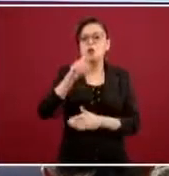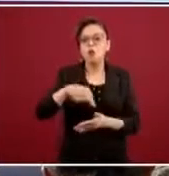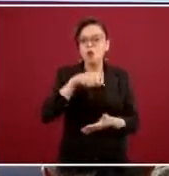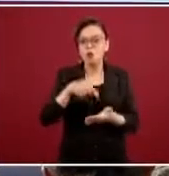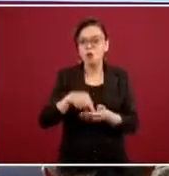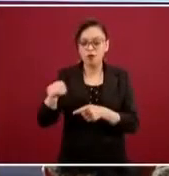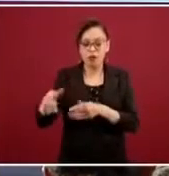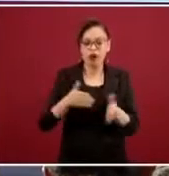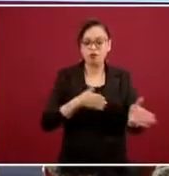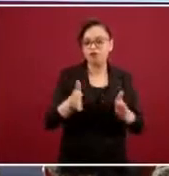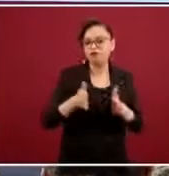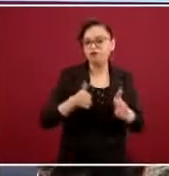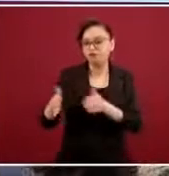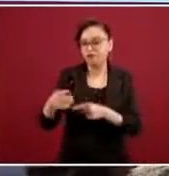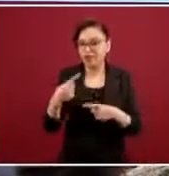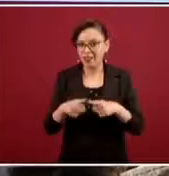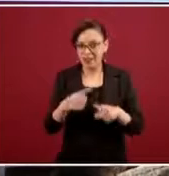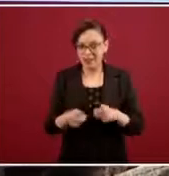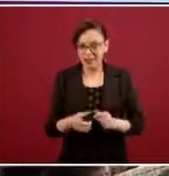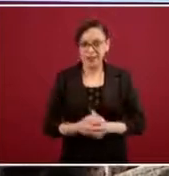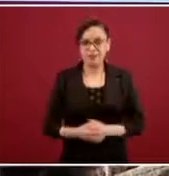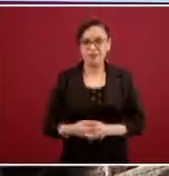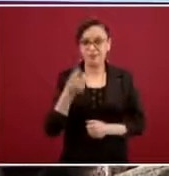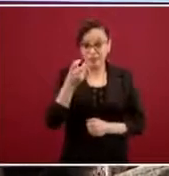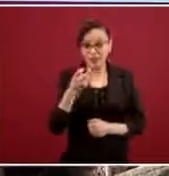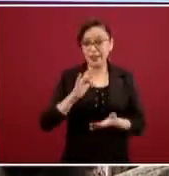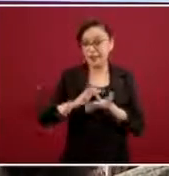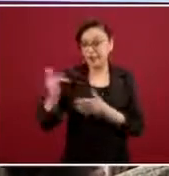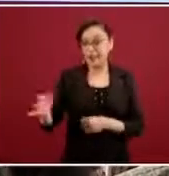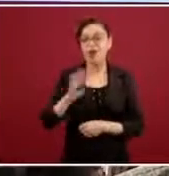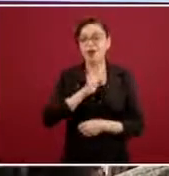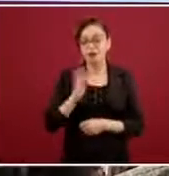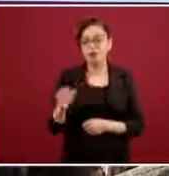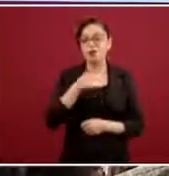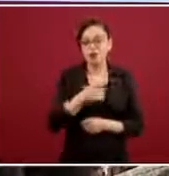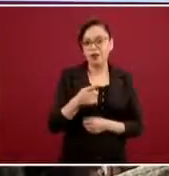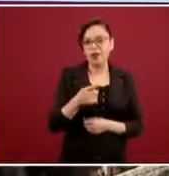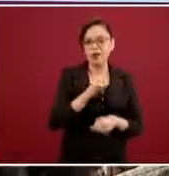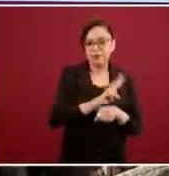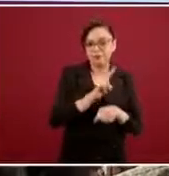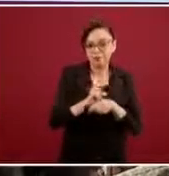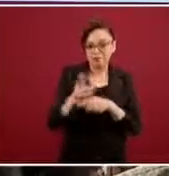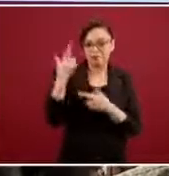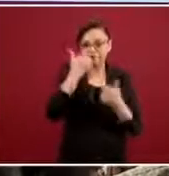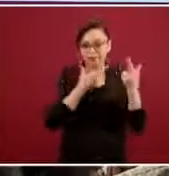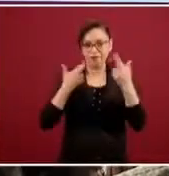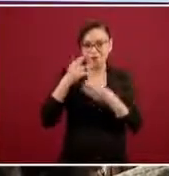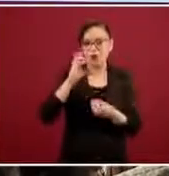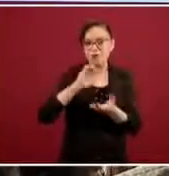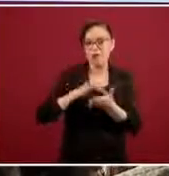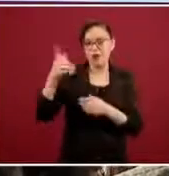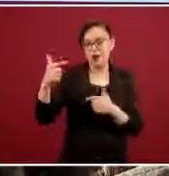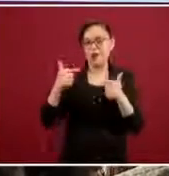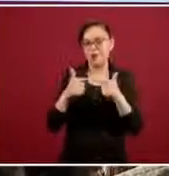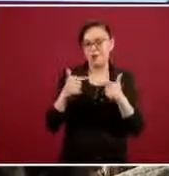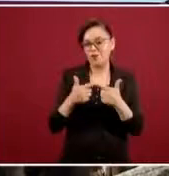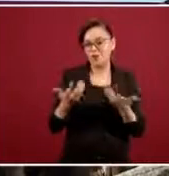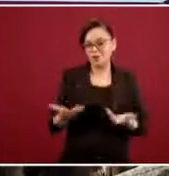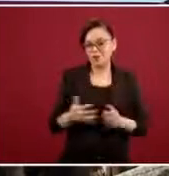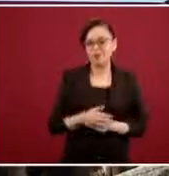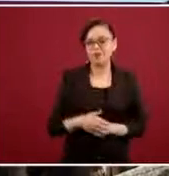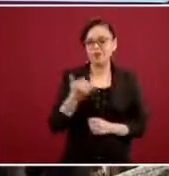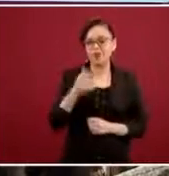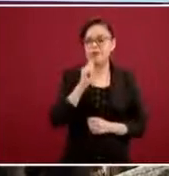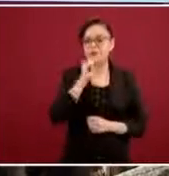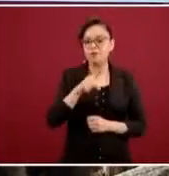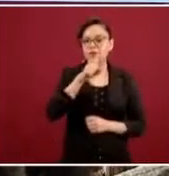tipo de análisis. Muchísimas gracias a Google por esto, así como Apple